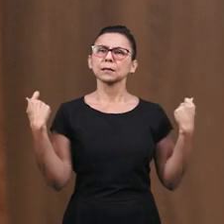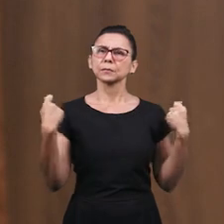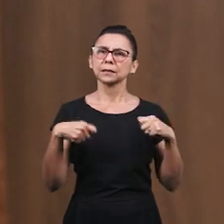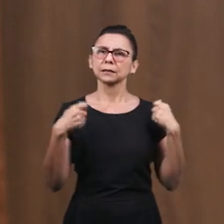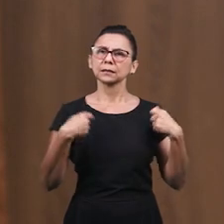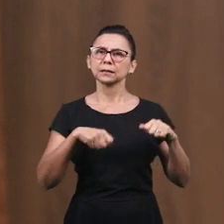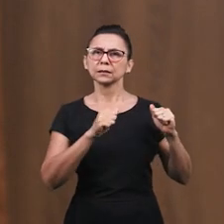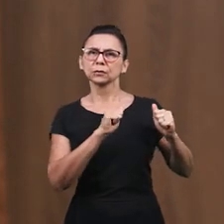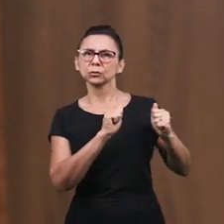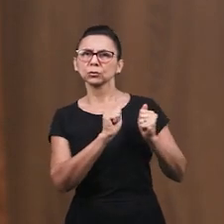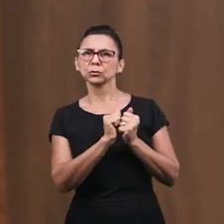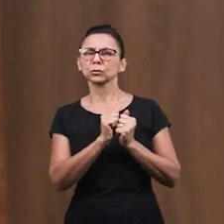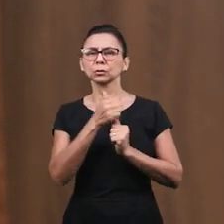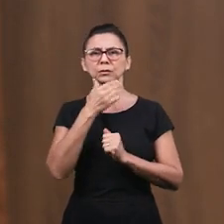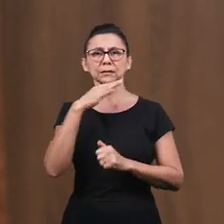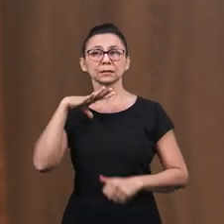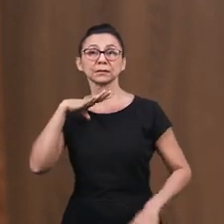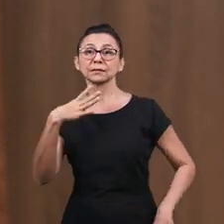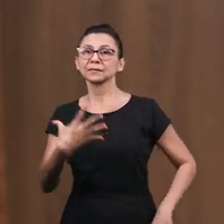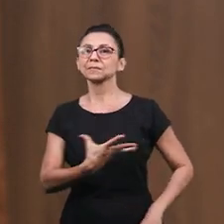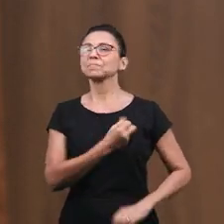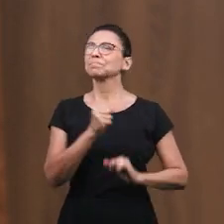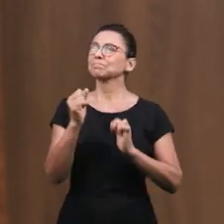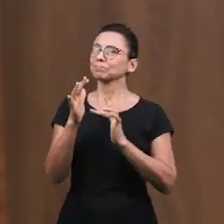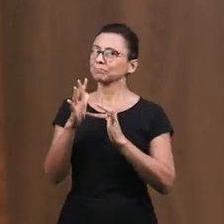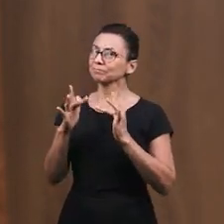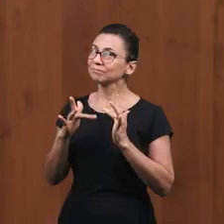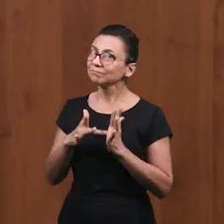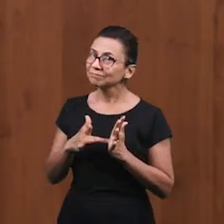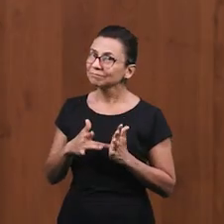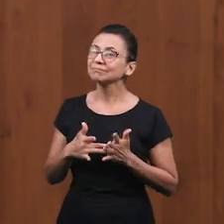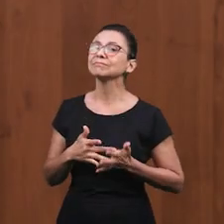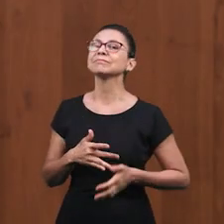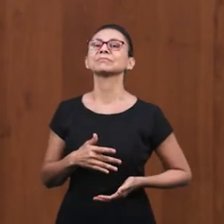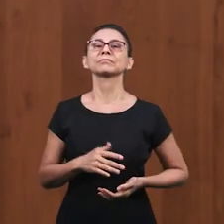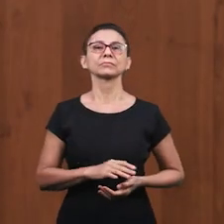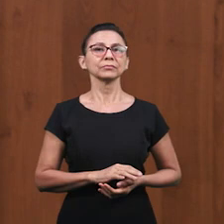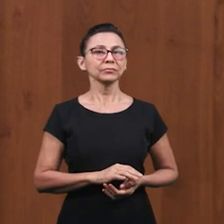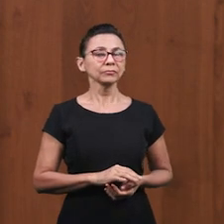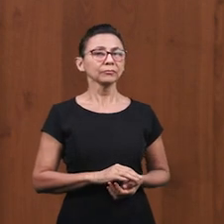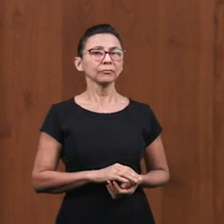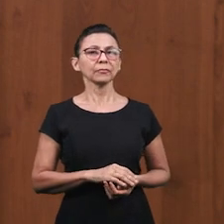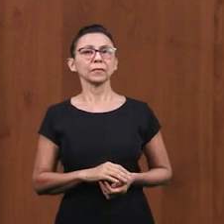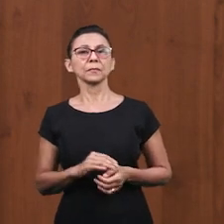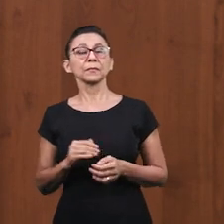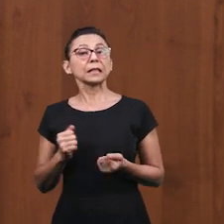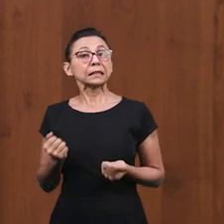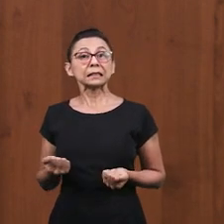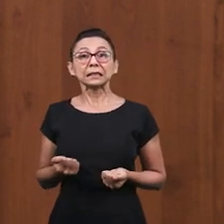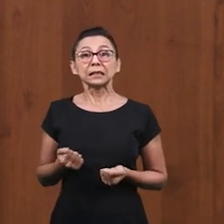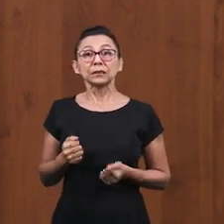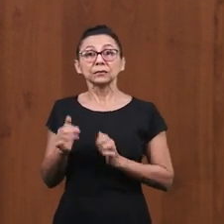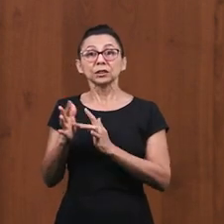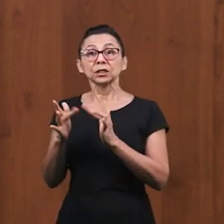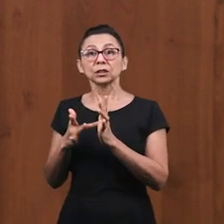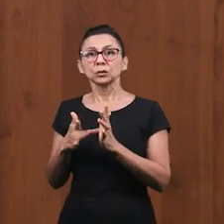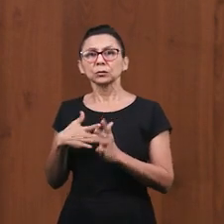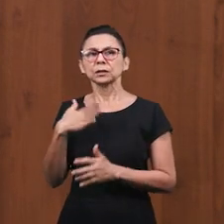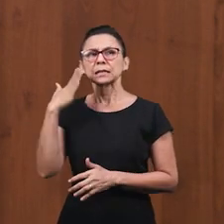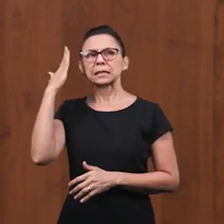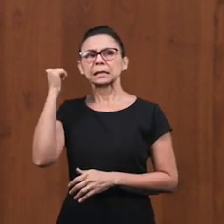impida estar cerca del Salvador, cerca de Jesús. Jesús llamó a Zaqueo por su